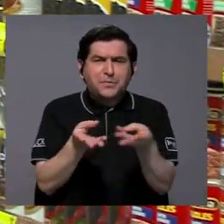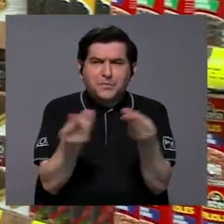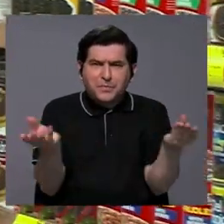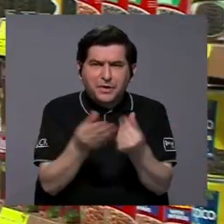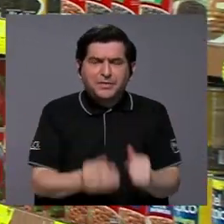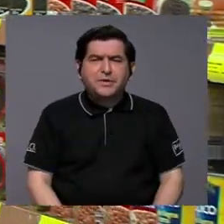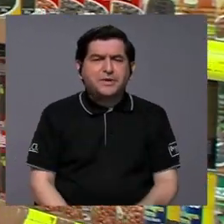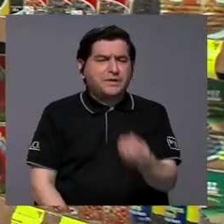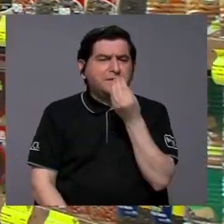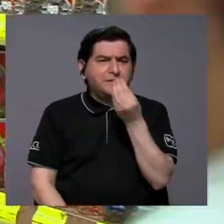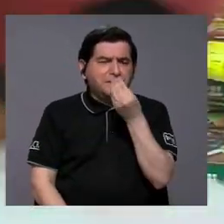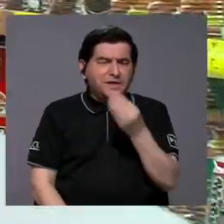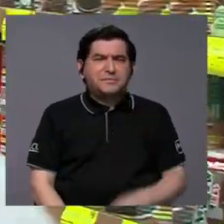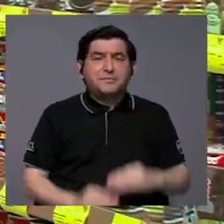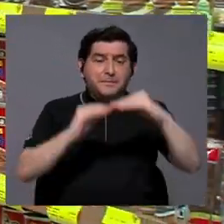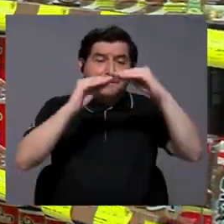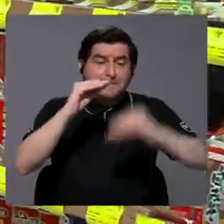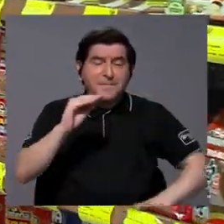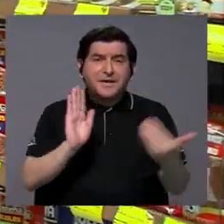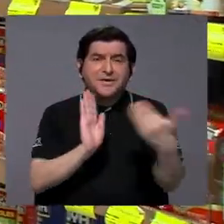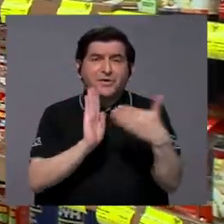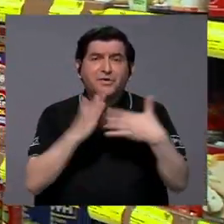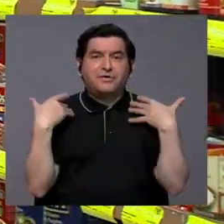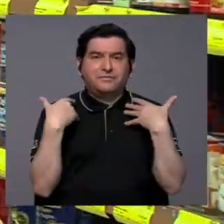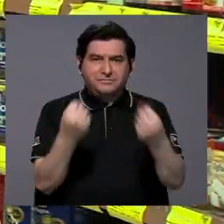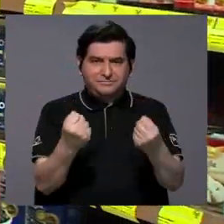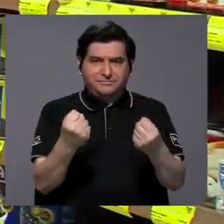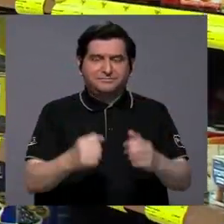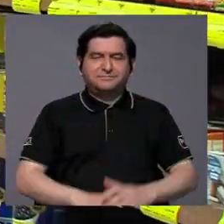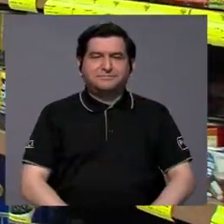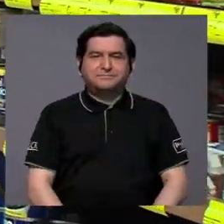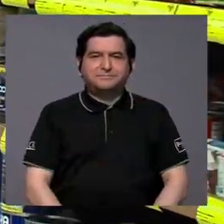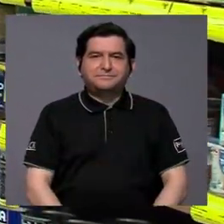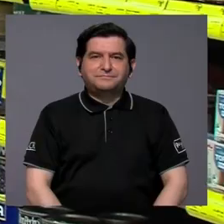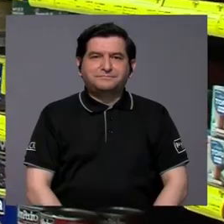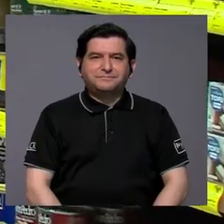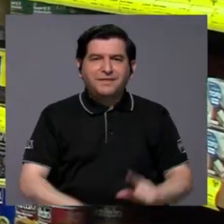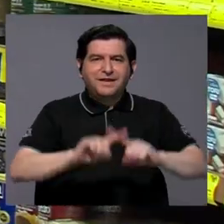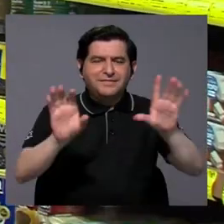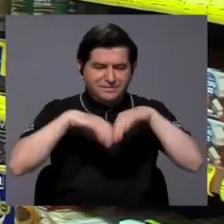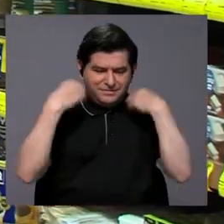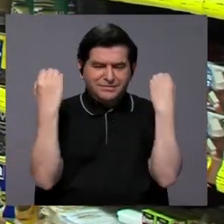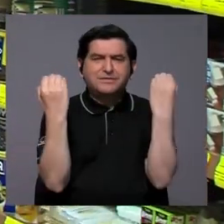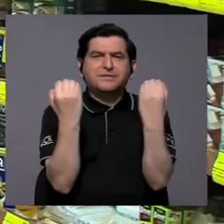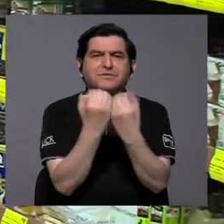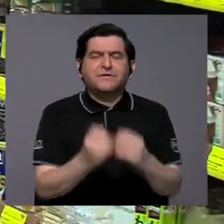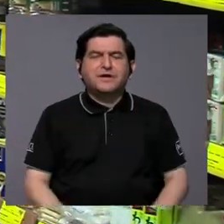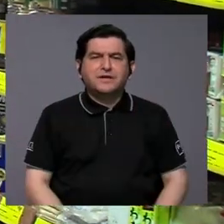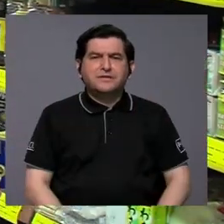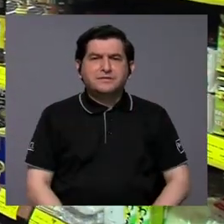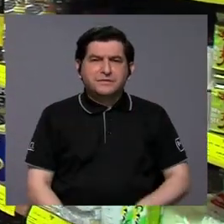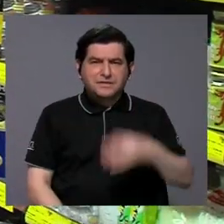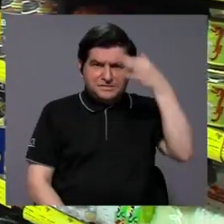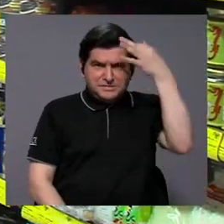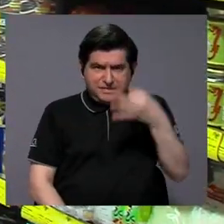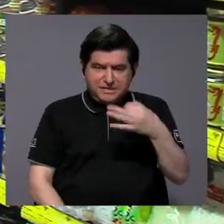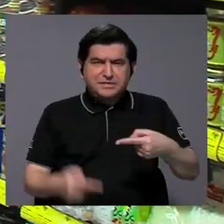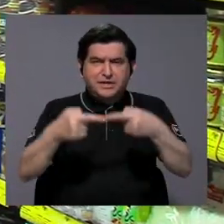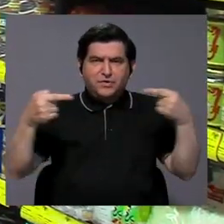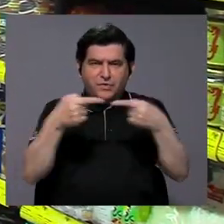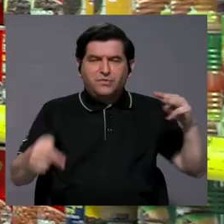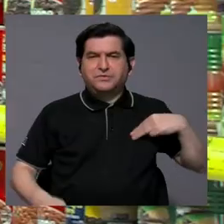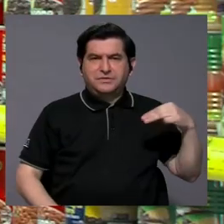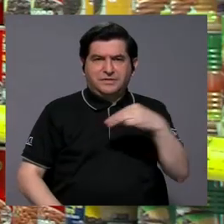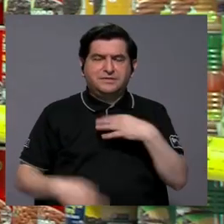productos alimenticios menos nocivos para la salud. Varias organizaciones emitieron criterios contrarios